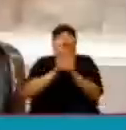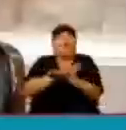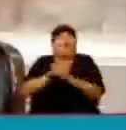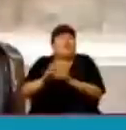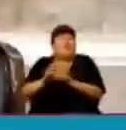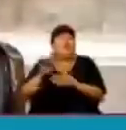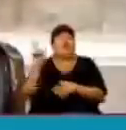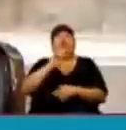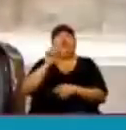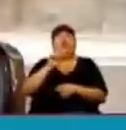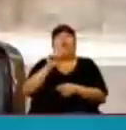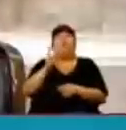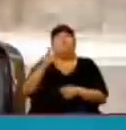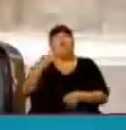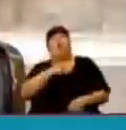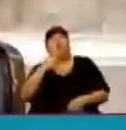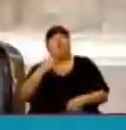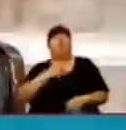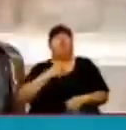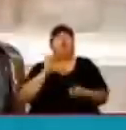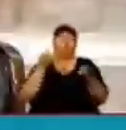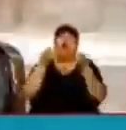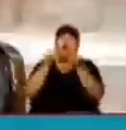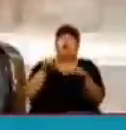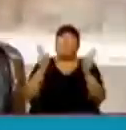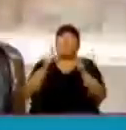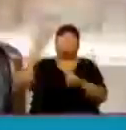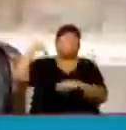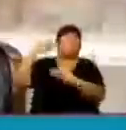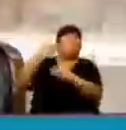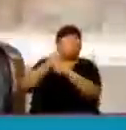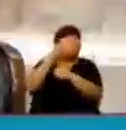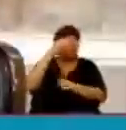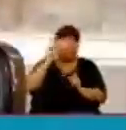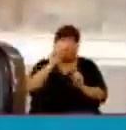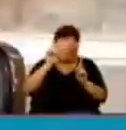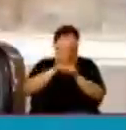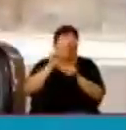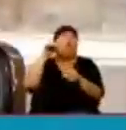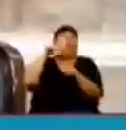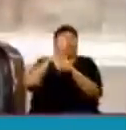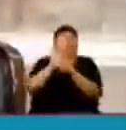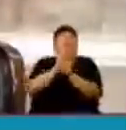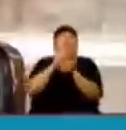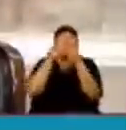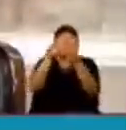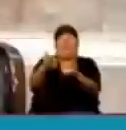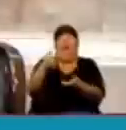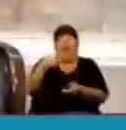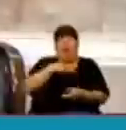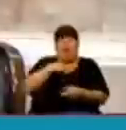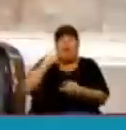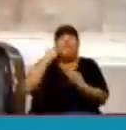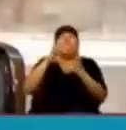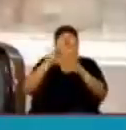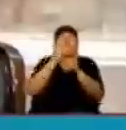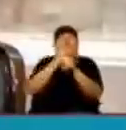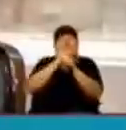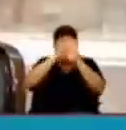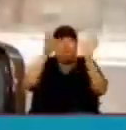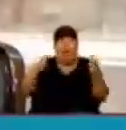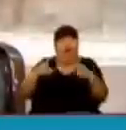tomamos 10.000 millones de dólares al 15% con Venezuela. No se lo olviden. Ese diferencial que